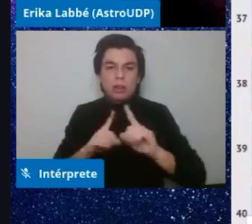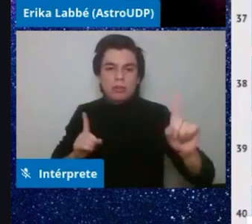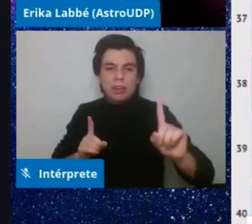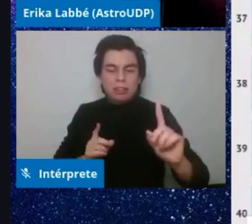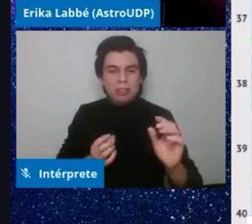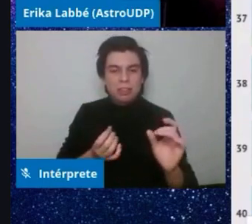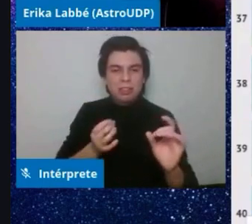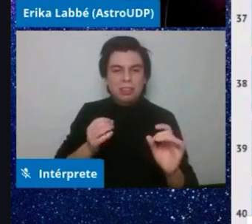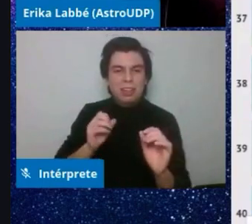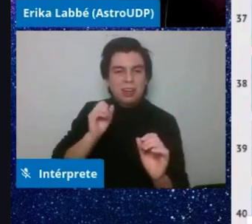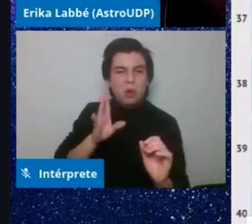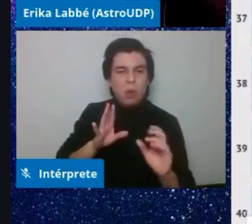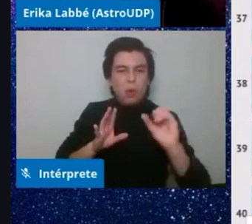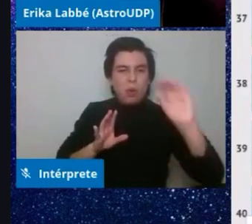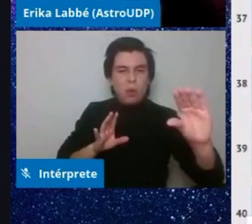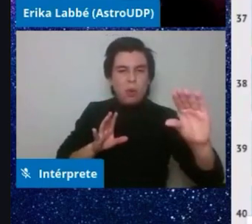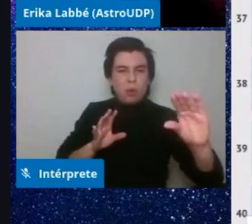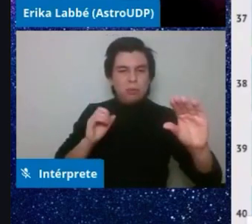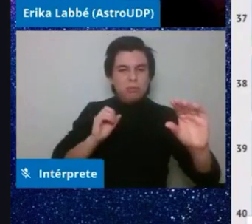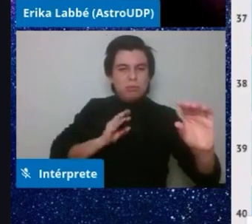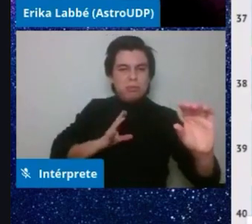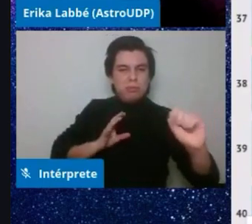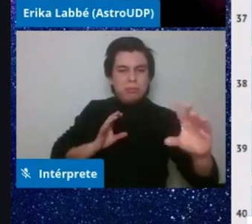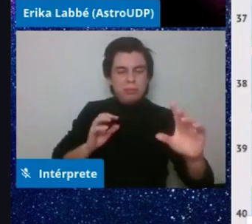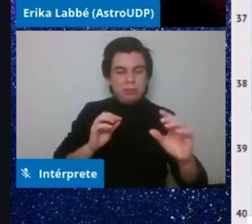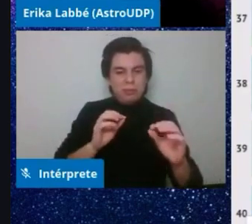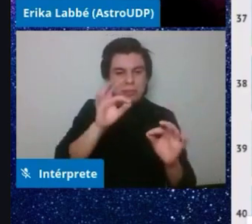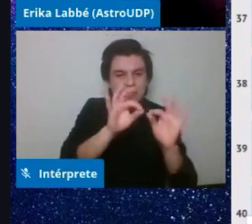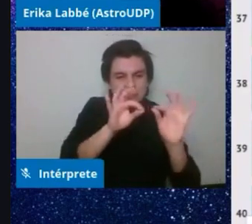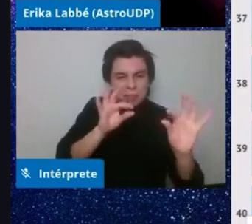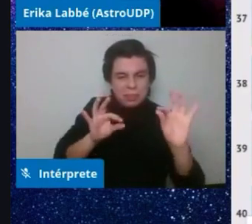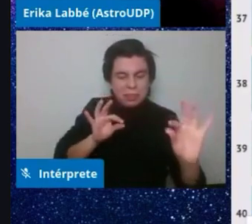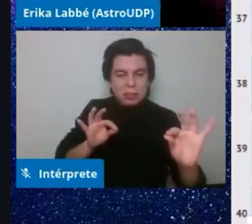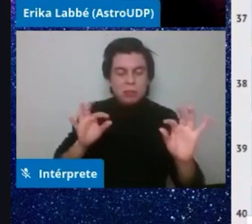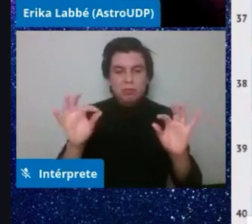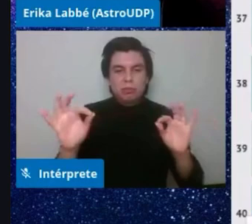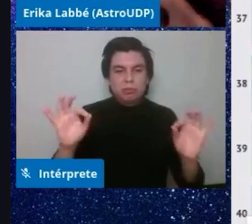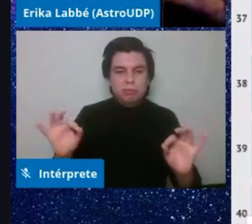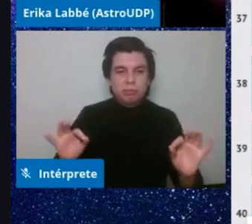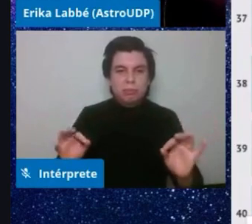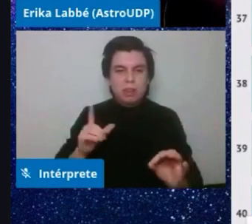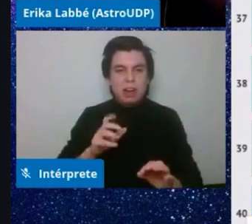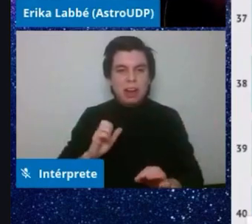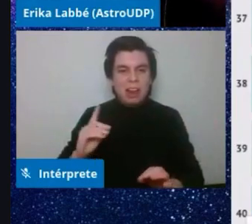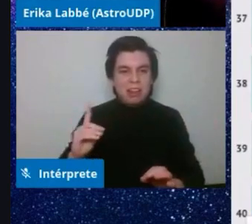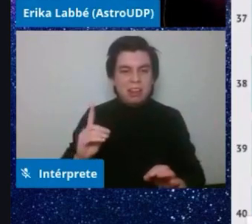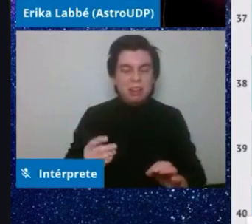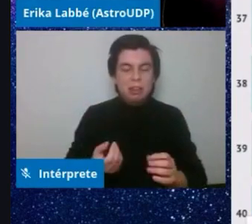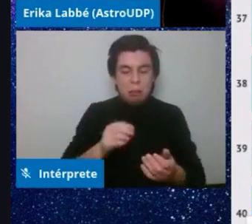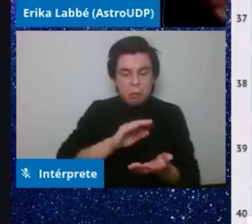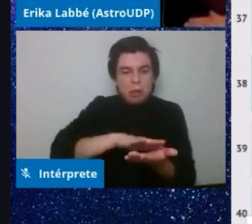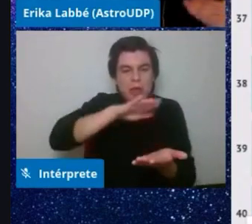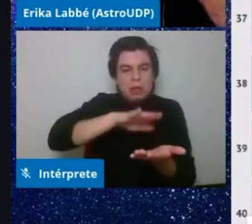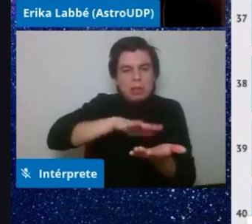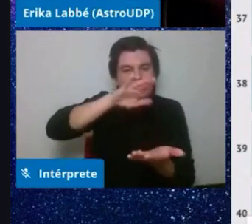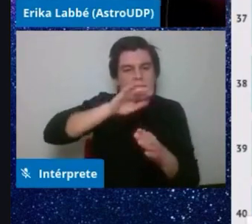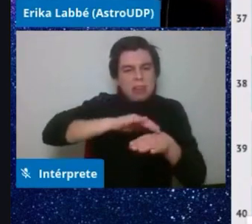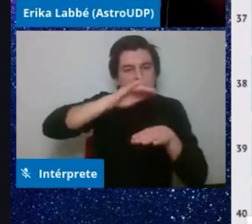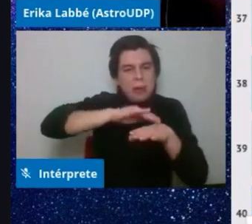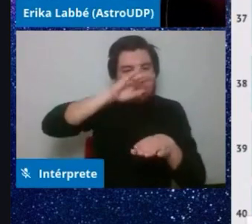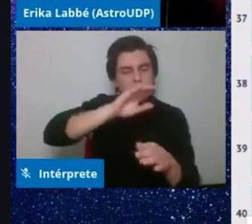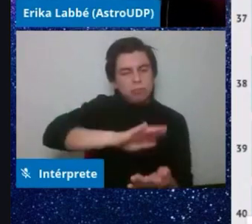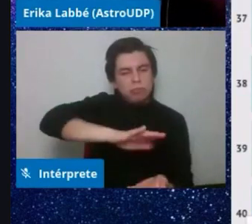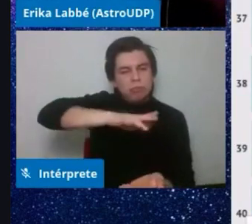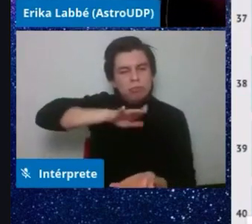hay ideas muy buenas que se pueden ir aplicando y sobre todo, como les digo, hay que abrir la mente a pensar que lo que quieres comunicar